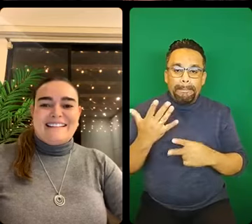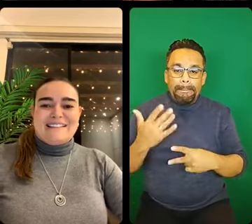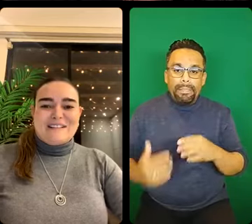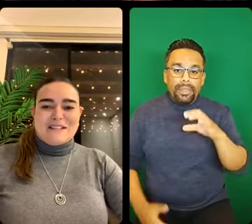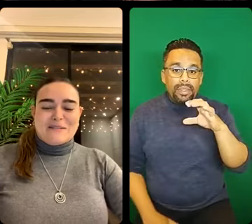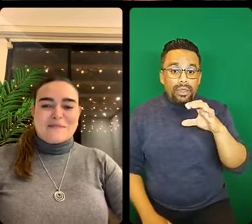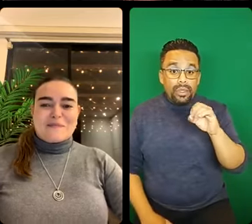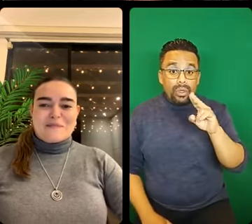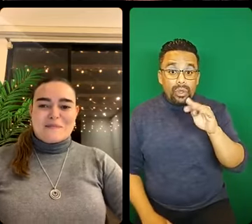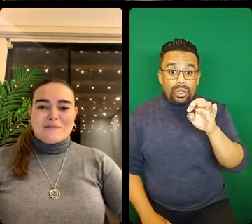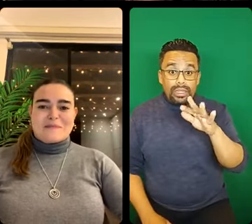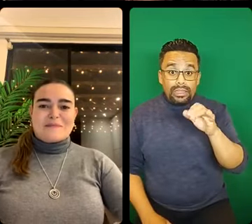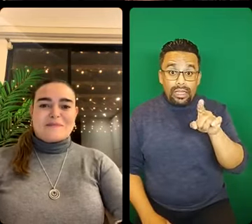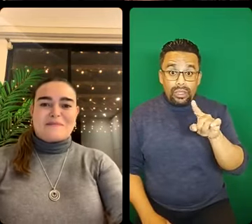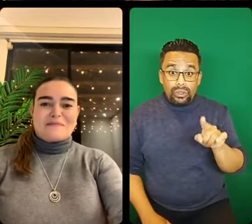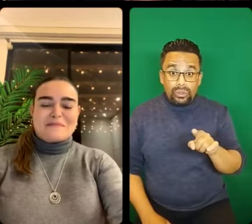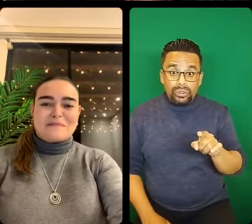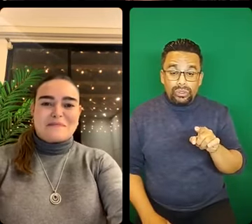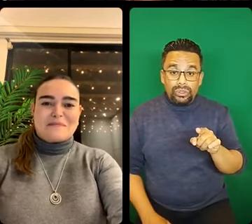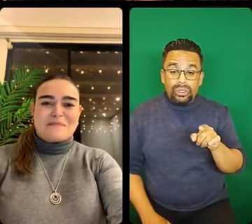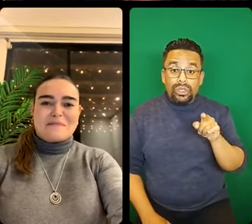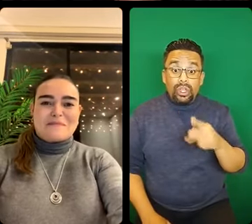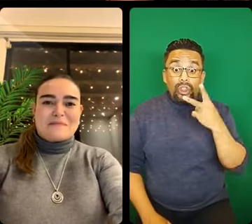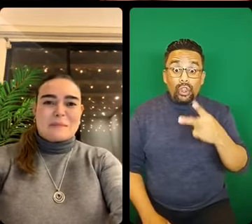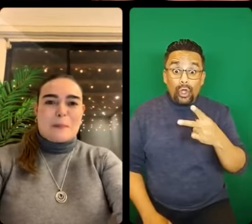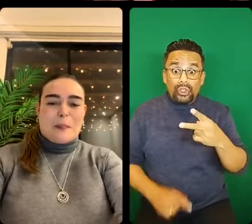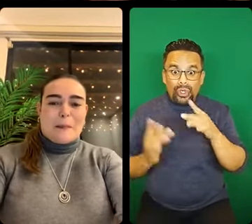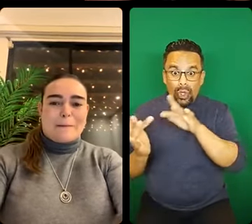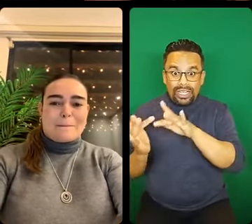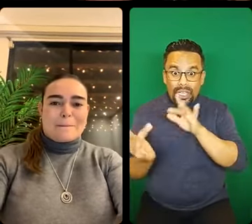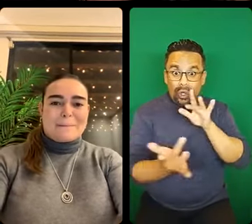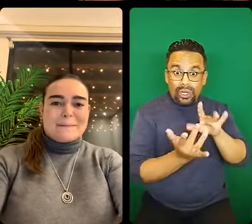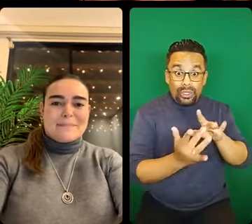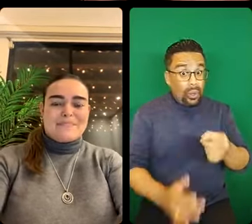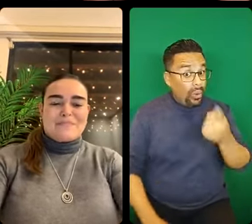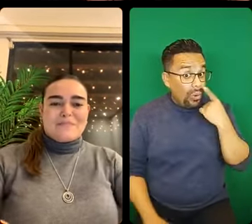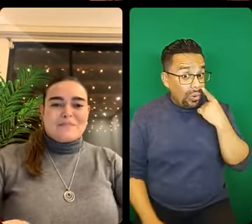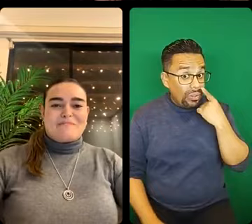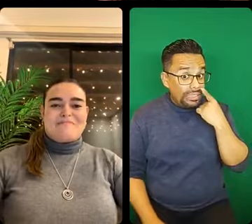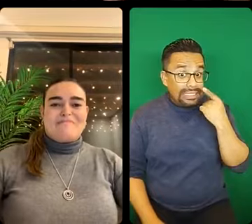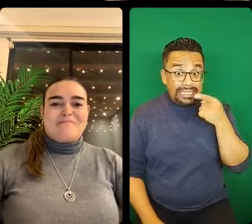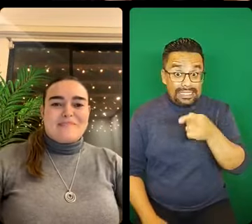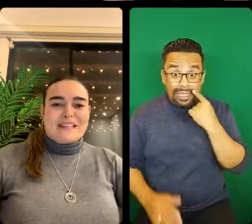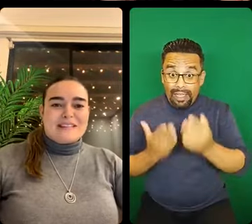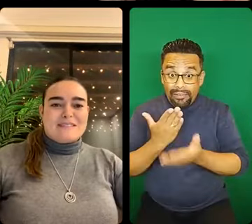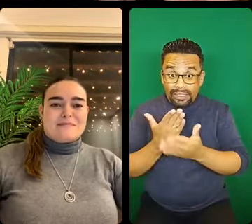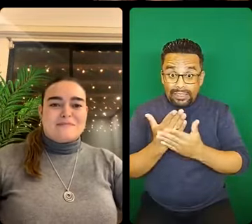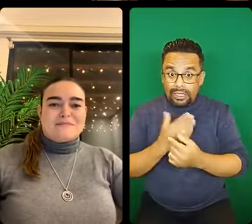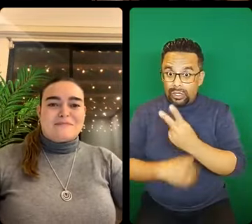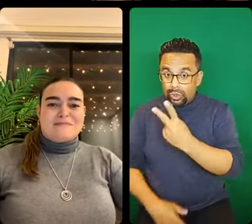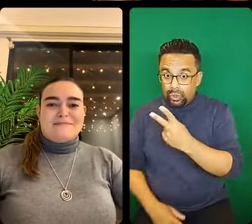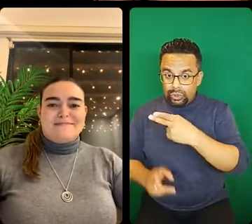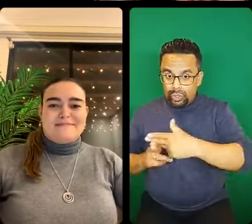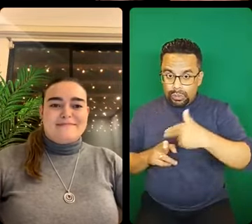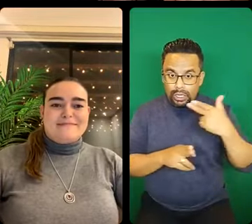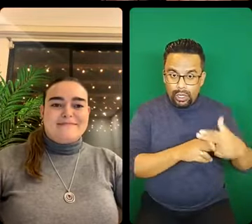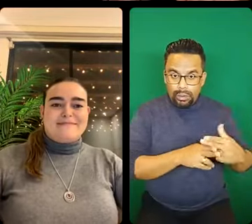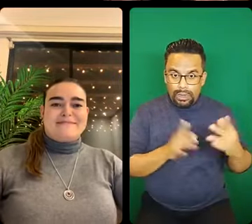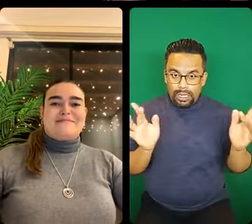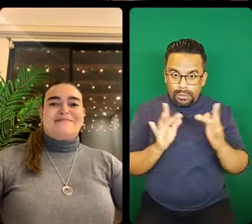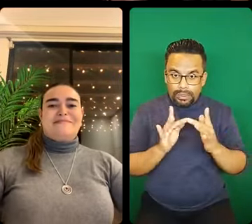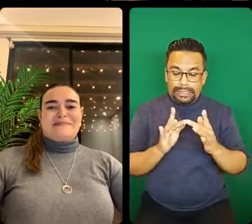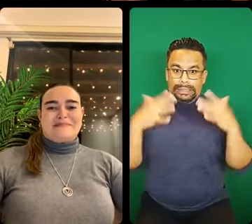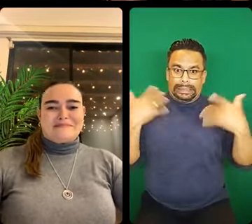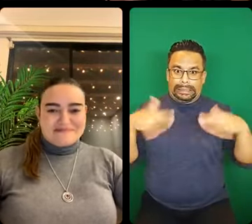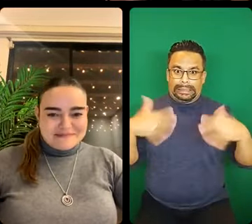Conectados, Sebastián Sánchez Incapié. Hay dos conectados. Pilas, que cuando eso tenemos, dos cortos con el mismo nombre, se arman despelotes.